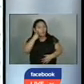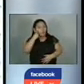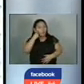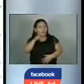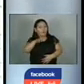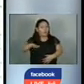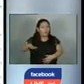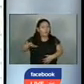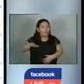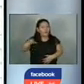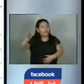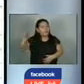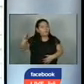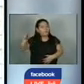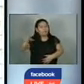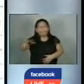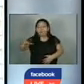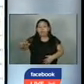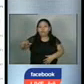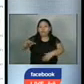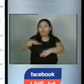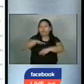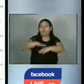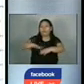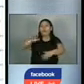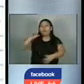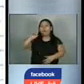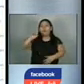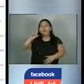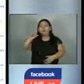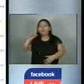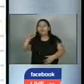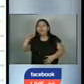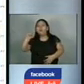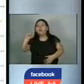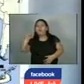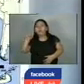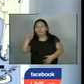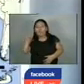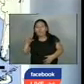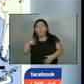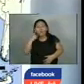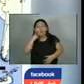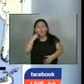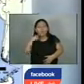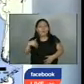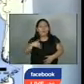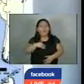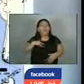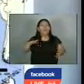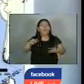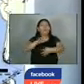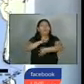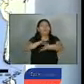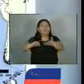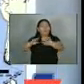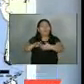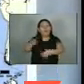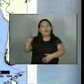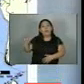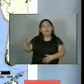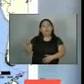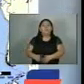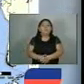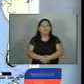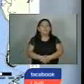zona sureste de las Islas de la Lealtad. Esto lo está informando el Ministerio de Medio Ambiente y Recursos Naturales, como usted lo puede ver